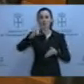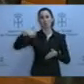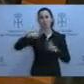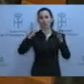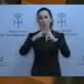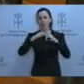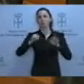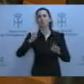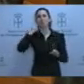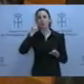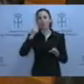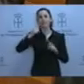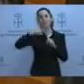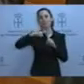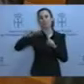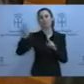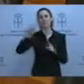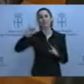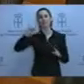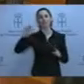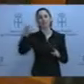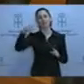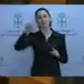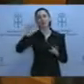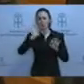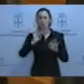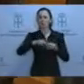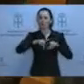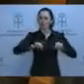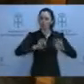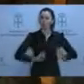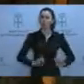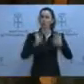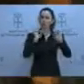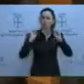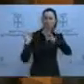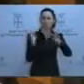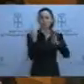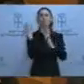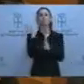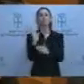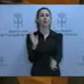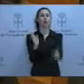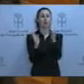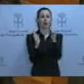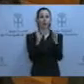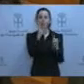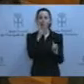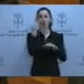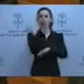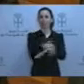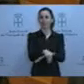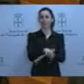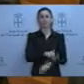Sillano, Navia, Pesot, Tapia y Villallón. Y el Principado de Asturias, efectivamente, señoría, está representado por dos direcciones